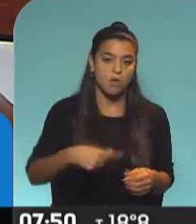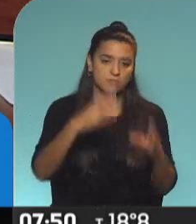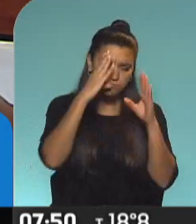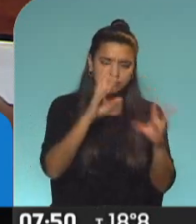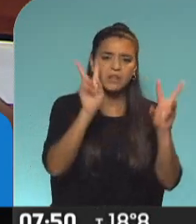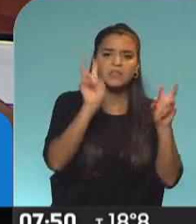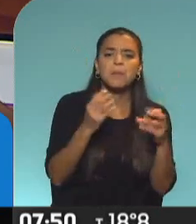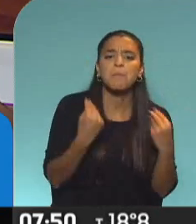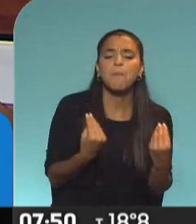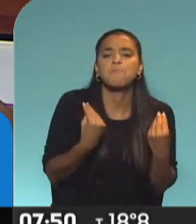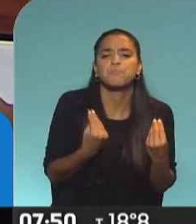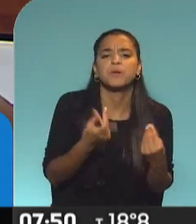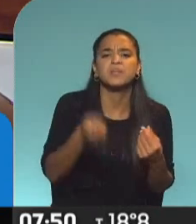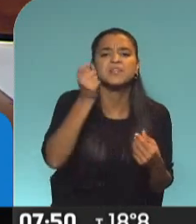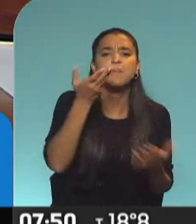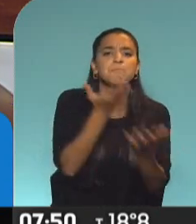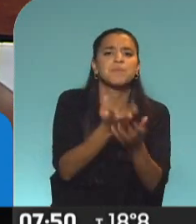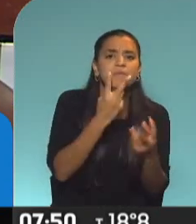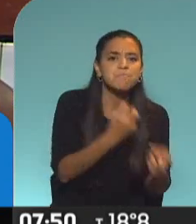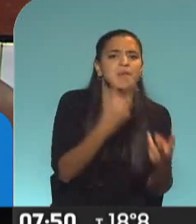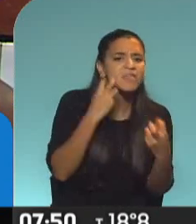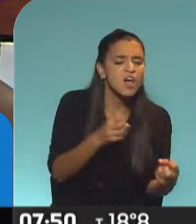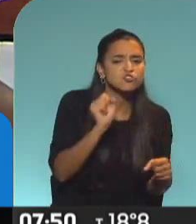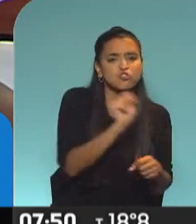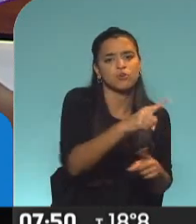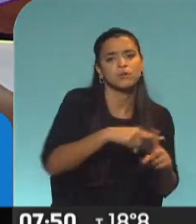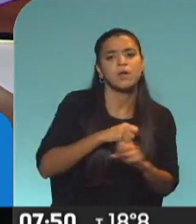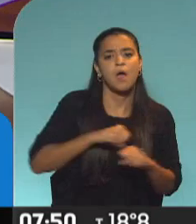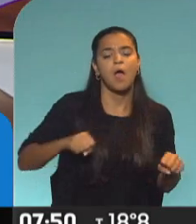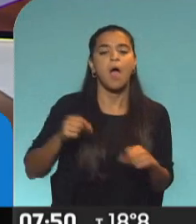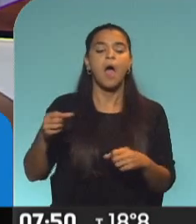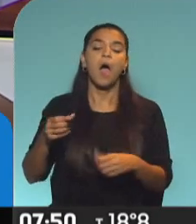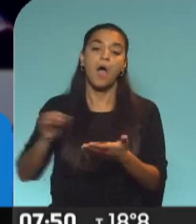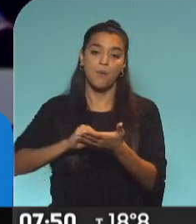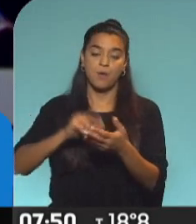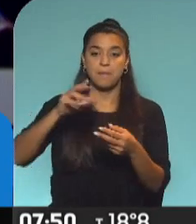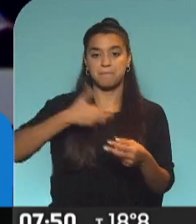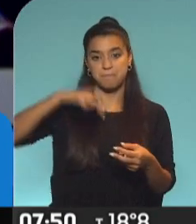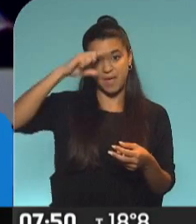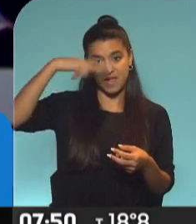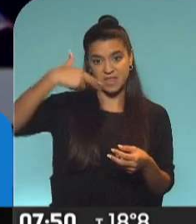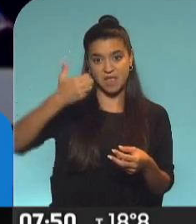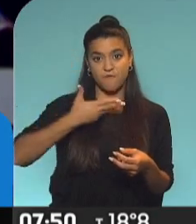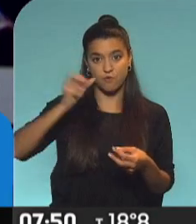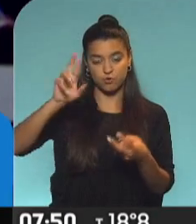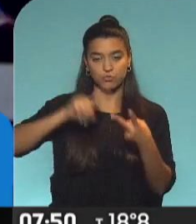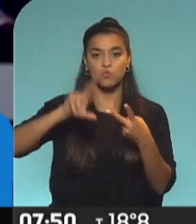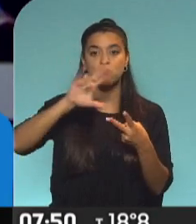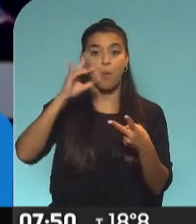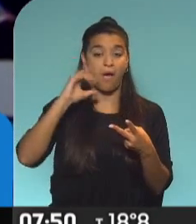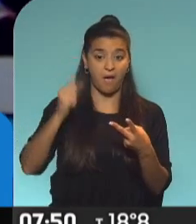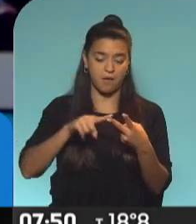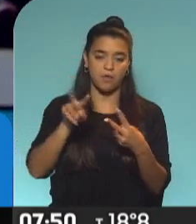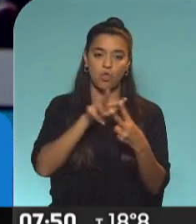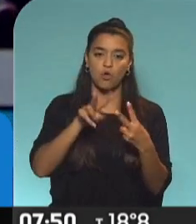de qué se trata porque y quién pidió la indagatoria de liza carrión estos regalos abogados graciana peñafort y alejándolo arruga ellos son